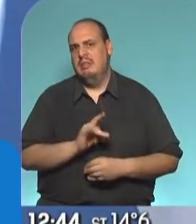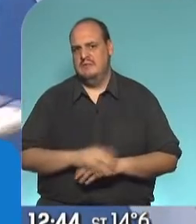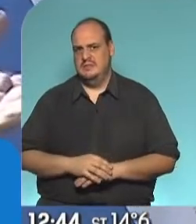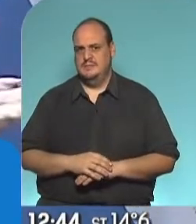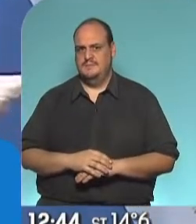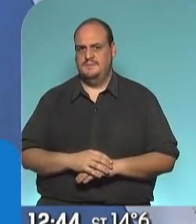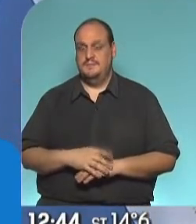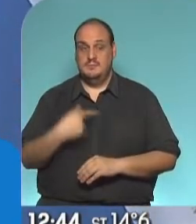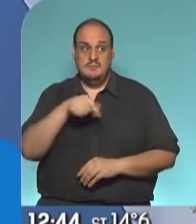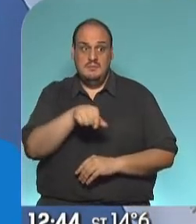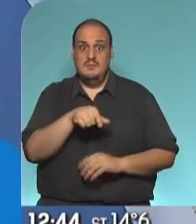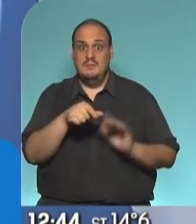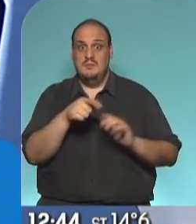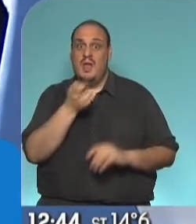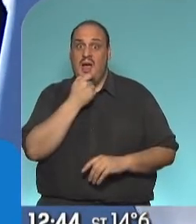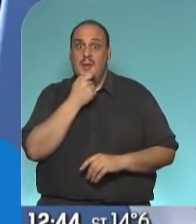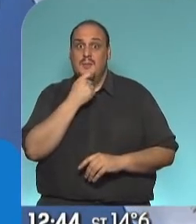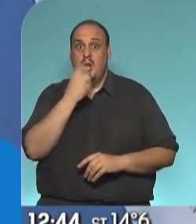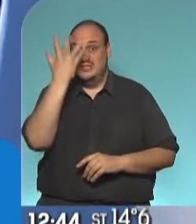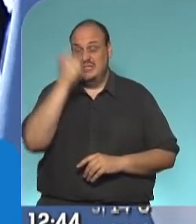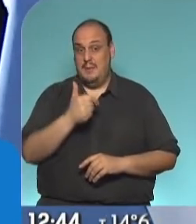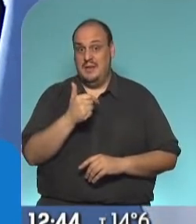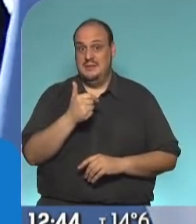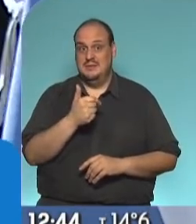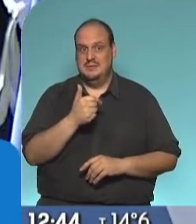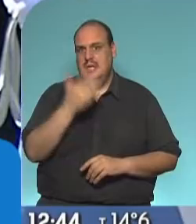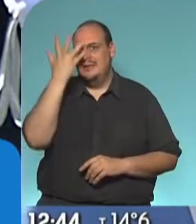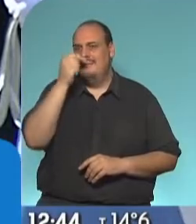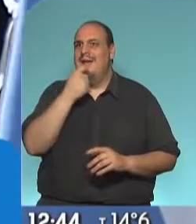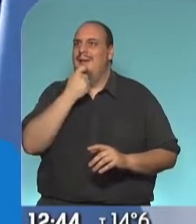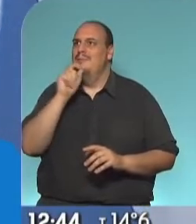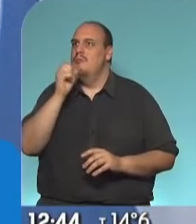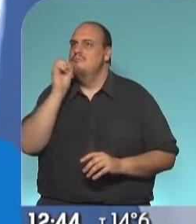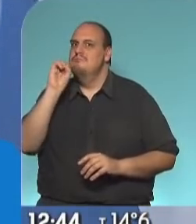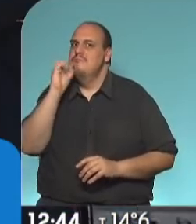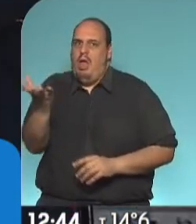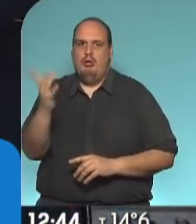Y tomo de ejemplo a San Martín, porque no hay un ejemplo más virtuoso en la Argentina.